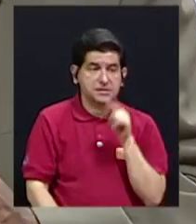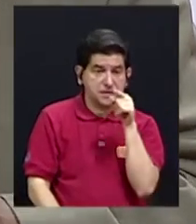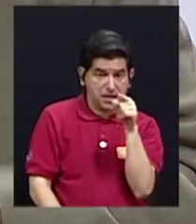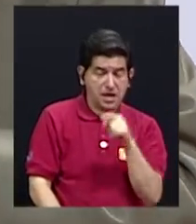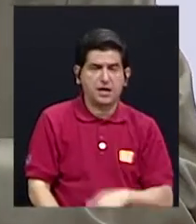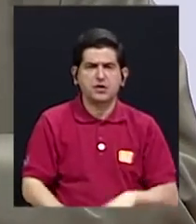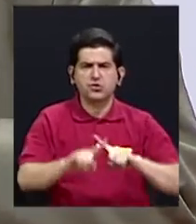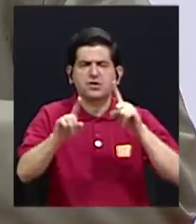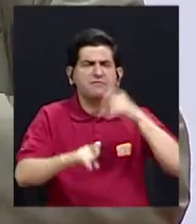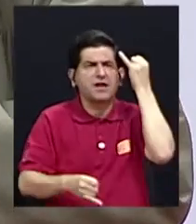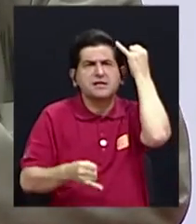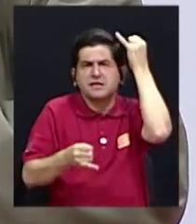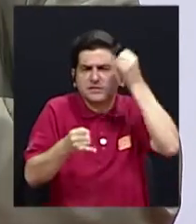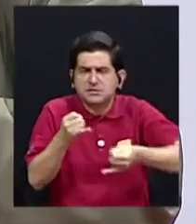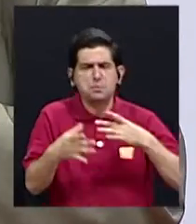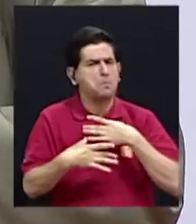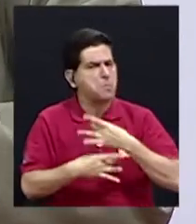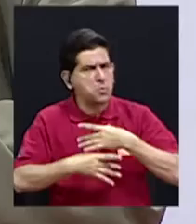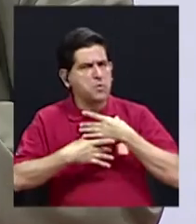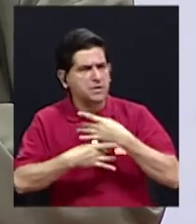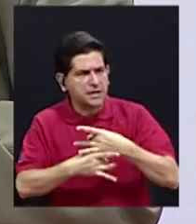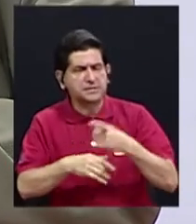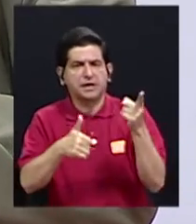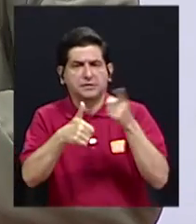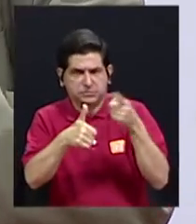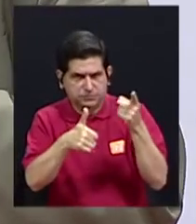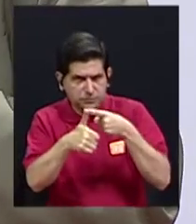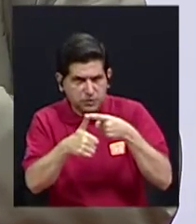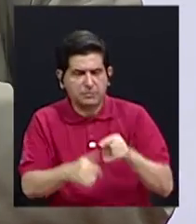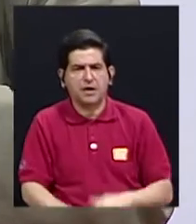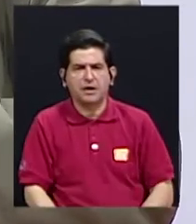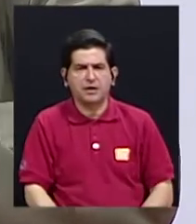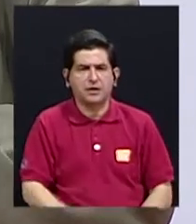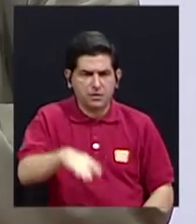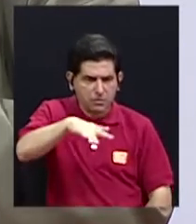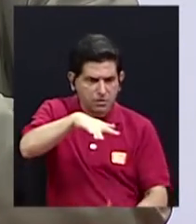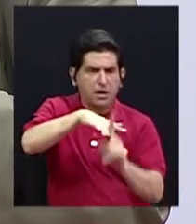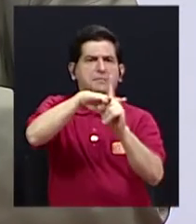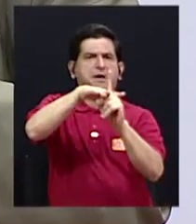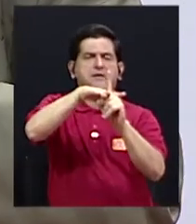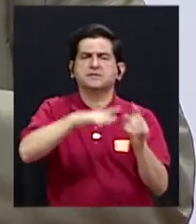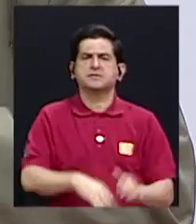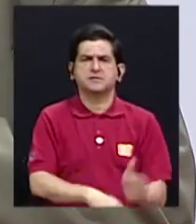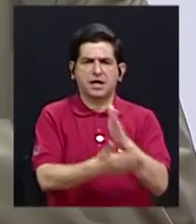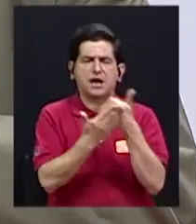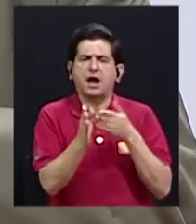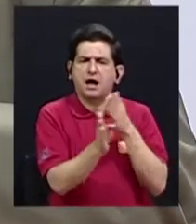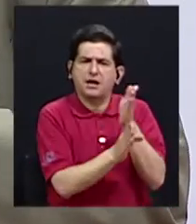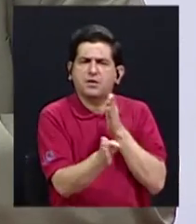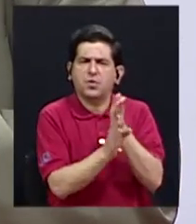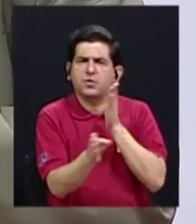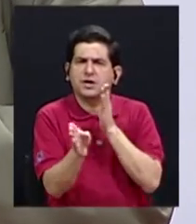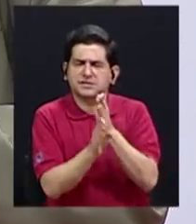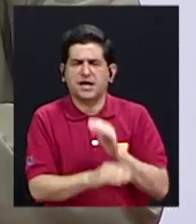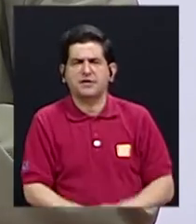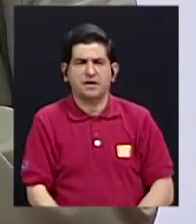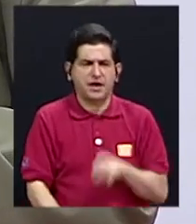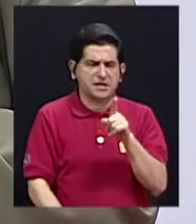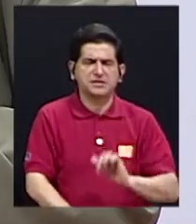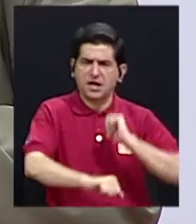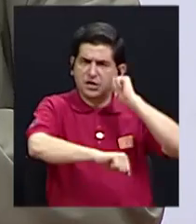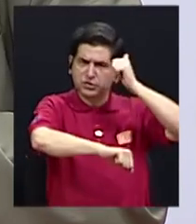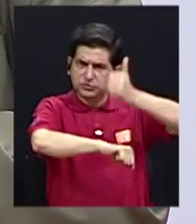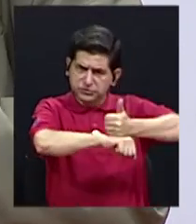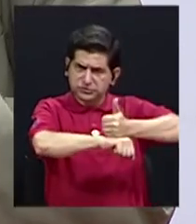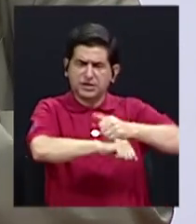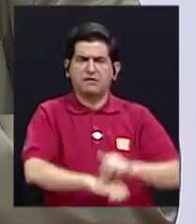conclusiones interesantes en donde en primer lugar saltan cuáles son algunas de las carreras que han logrado colocar